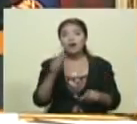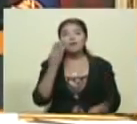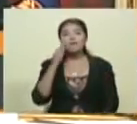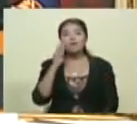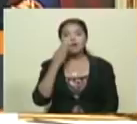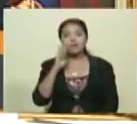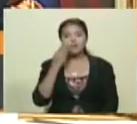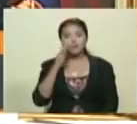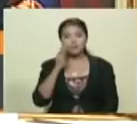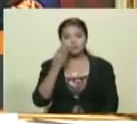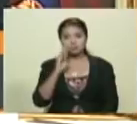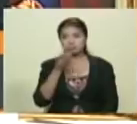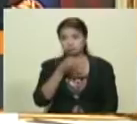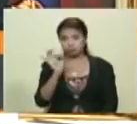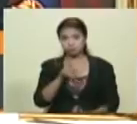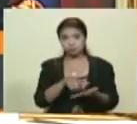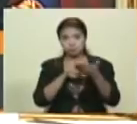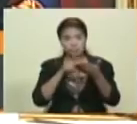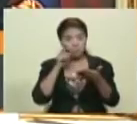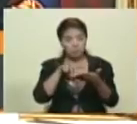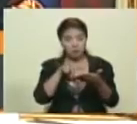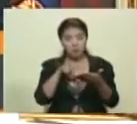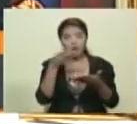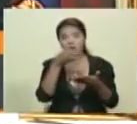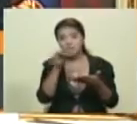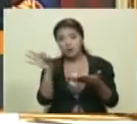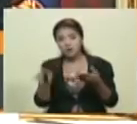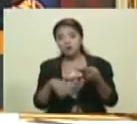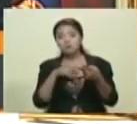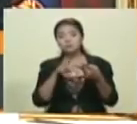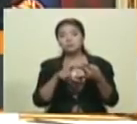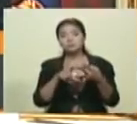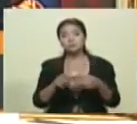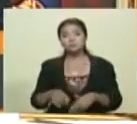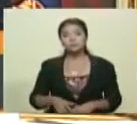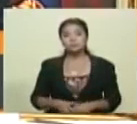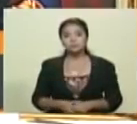Live. Correcto, ¿no? Facebook Live.